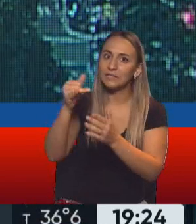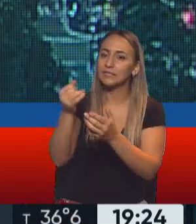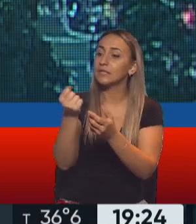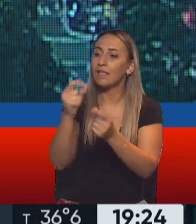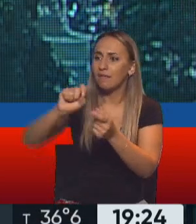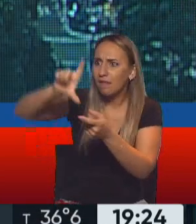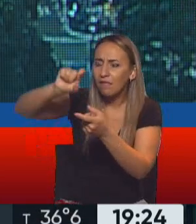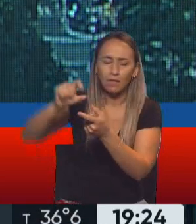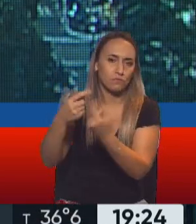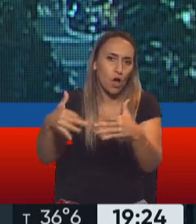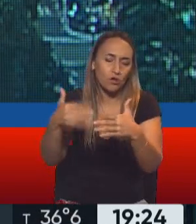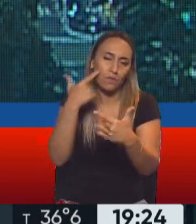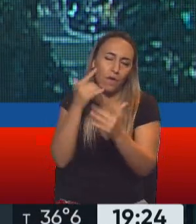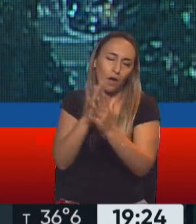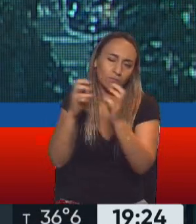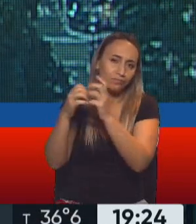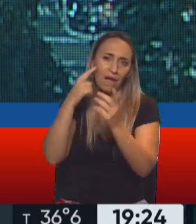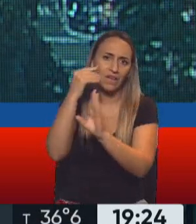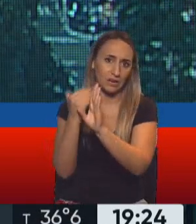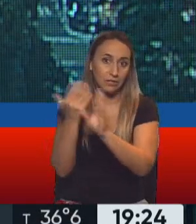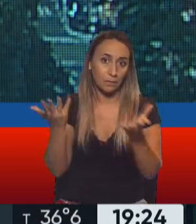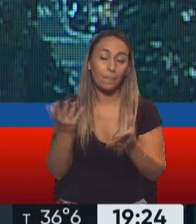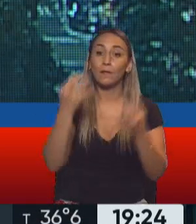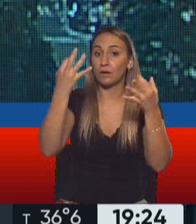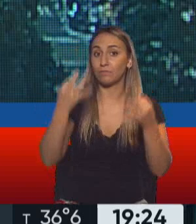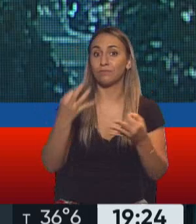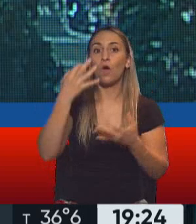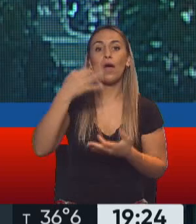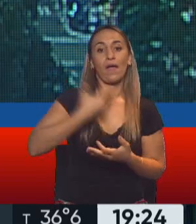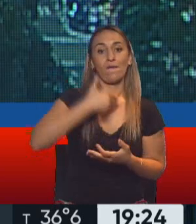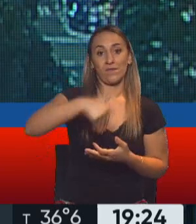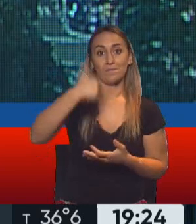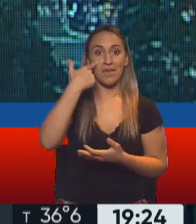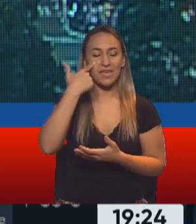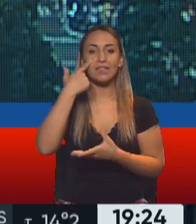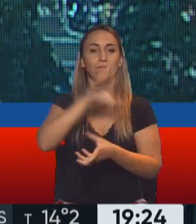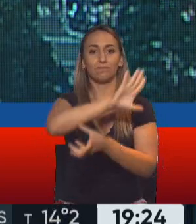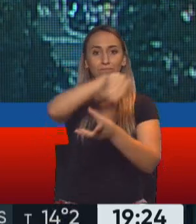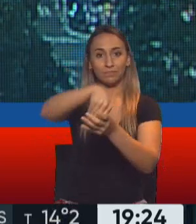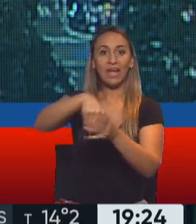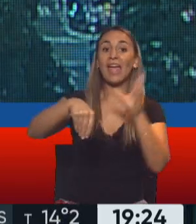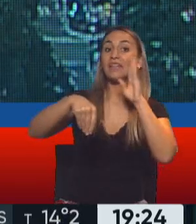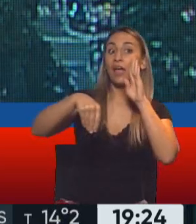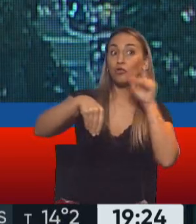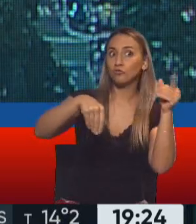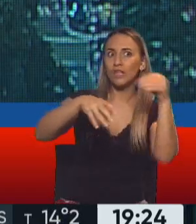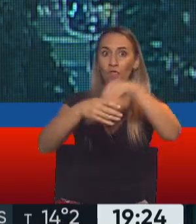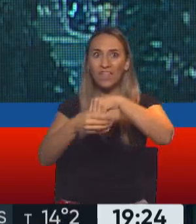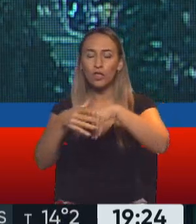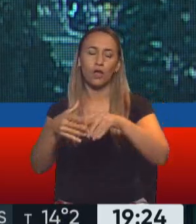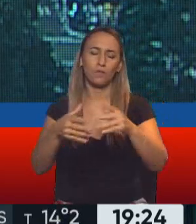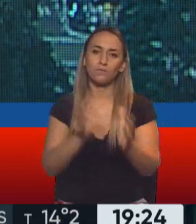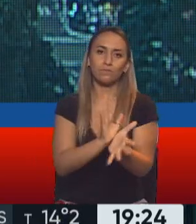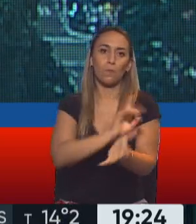última palabra, si se quiere, dentro del Fondo Monetario Internacional por ser el país que mayor porcentaje de participación tiene dentro del organismo.